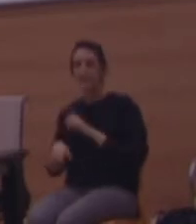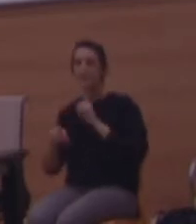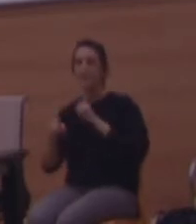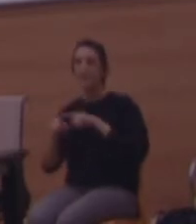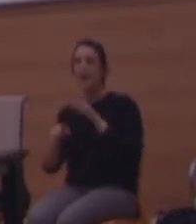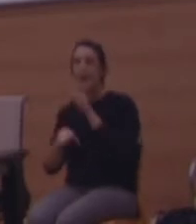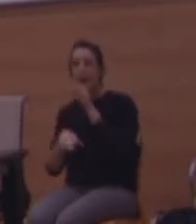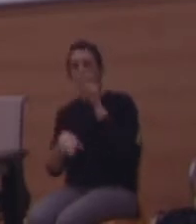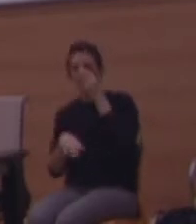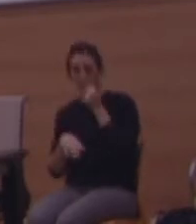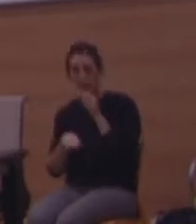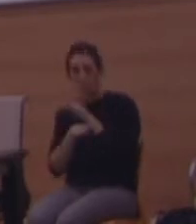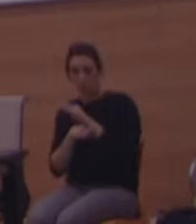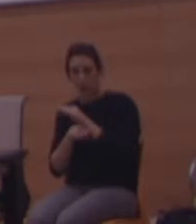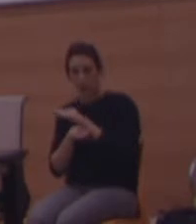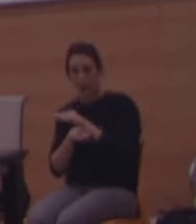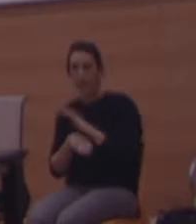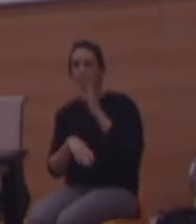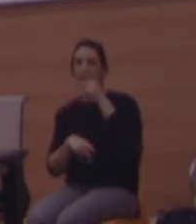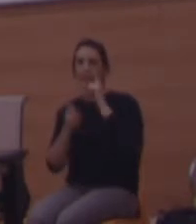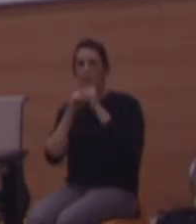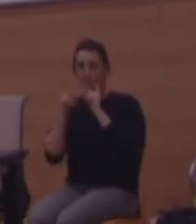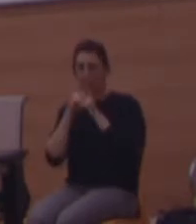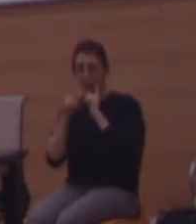paliativas y de protección.